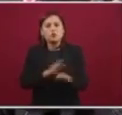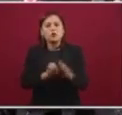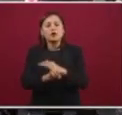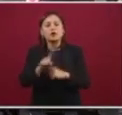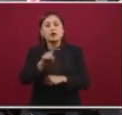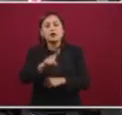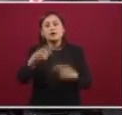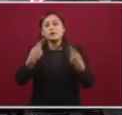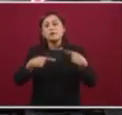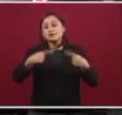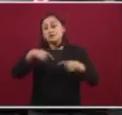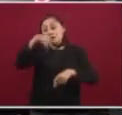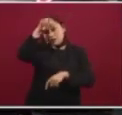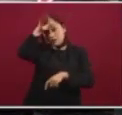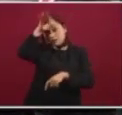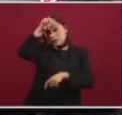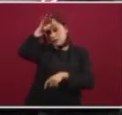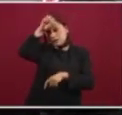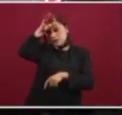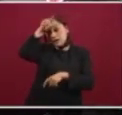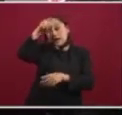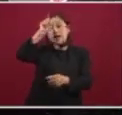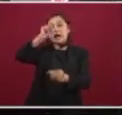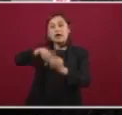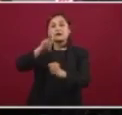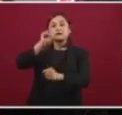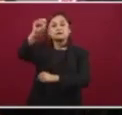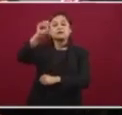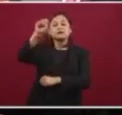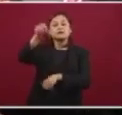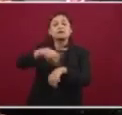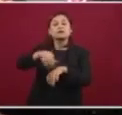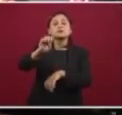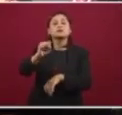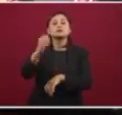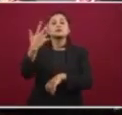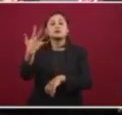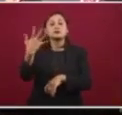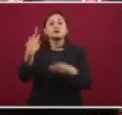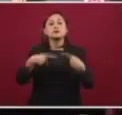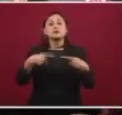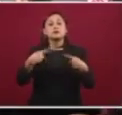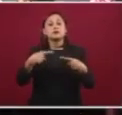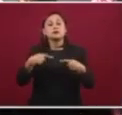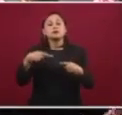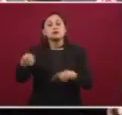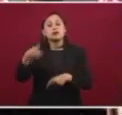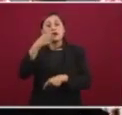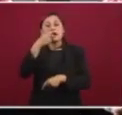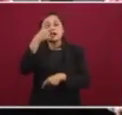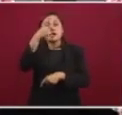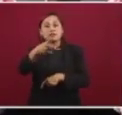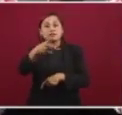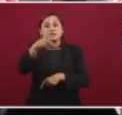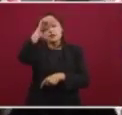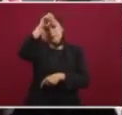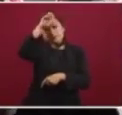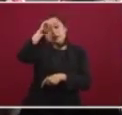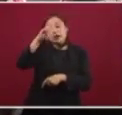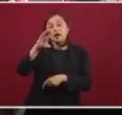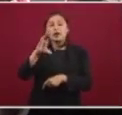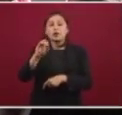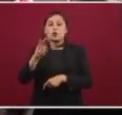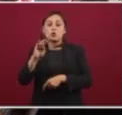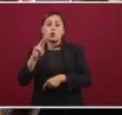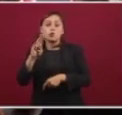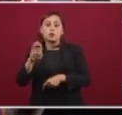sección 65, pues están llamando a tomar la mina Buenavista del Cobre para ahora a